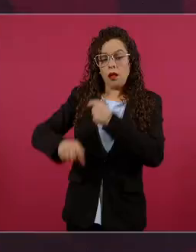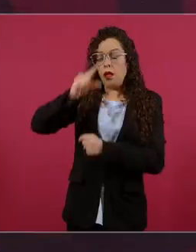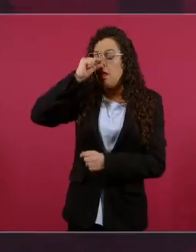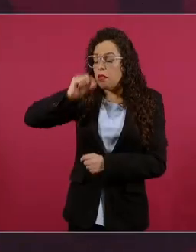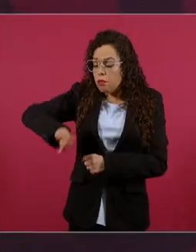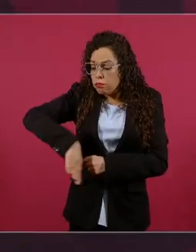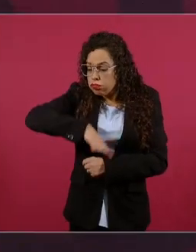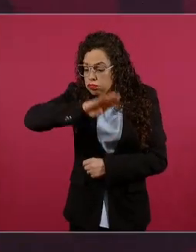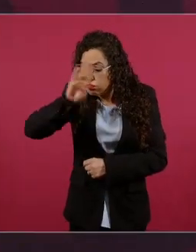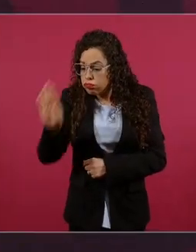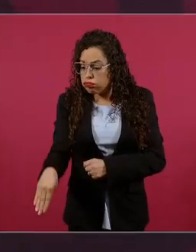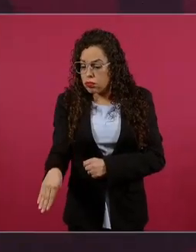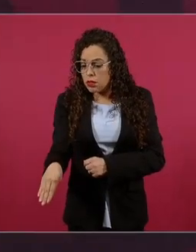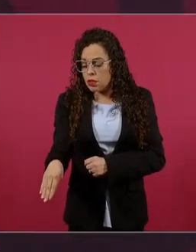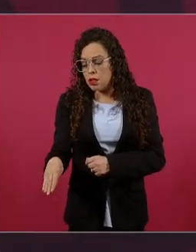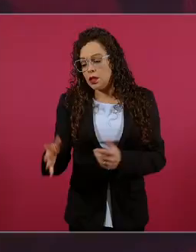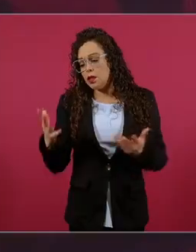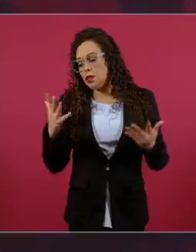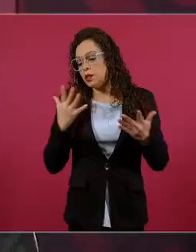el martes